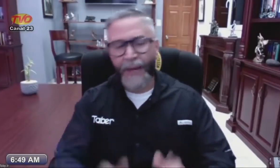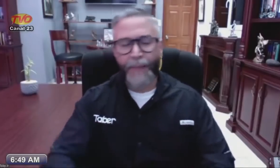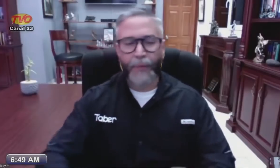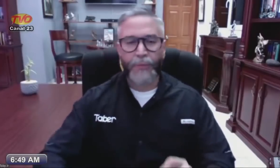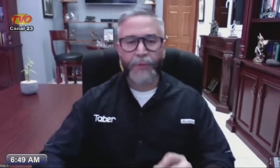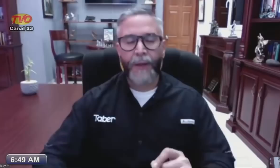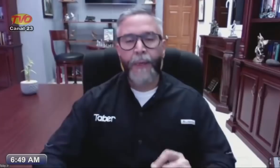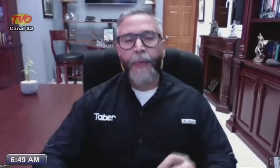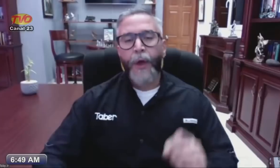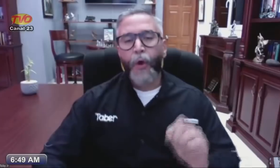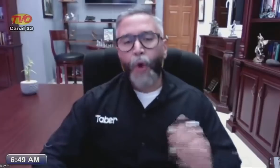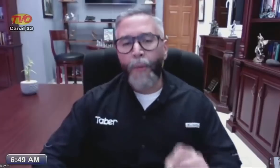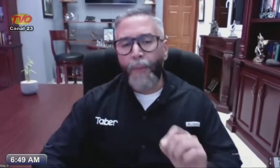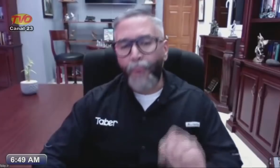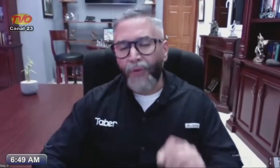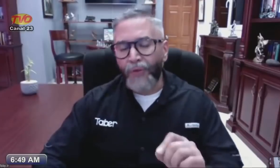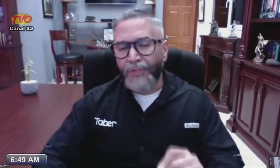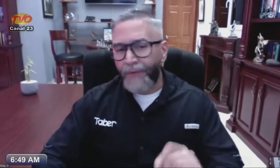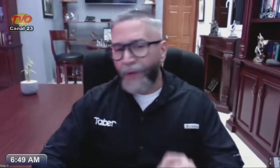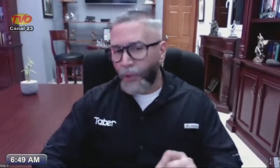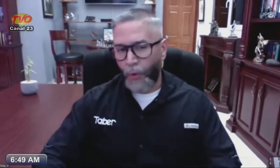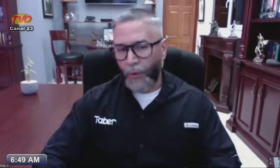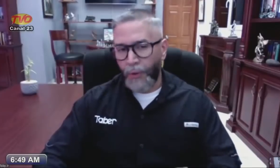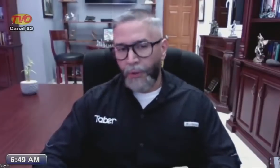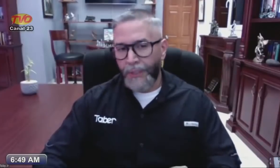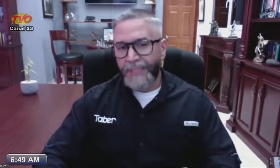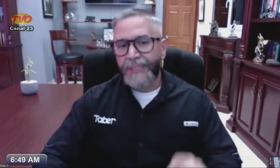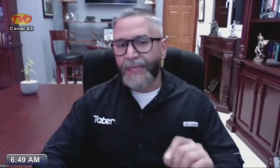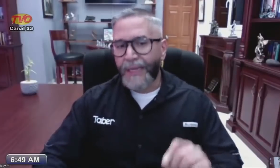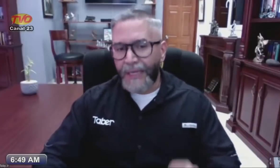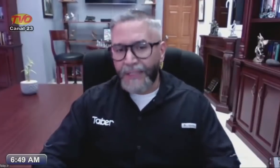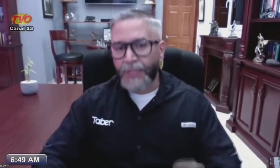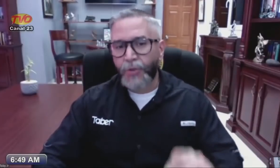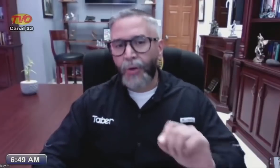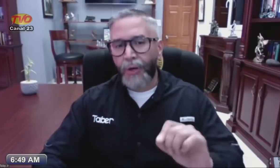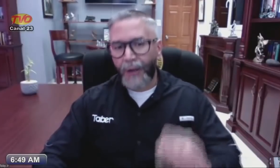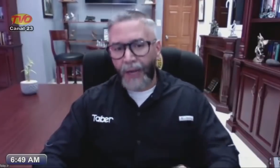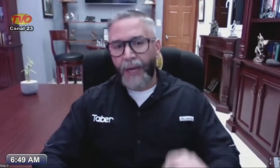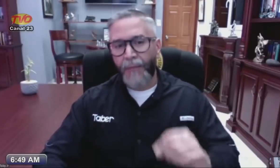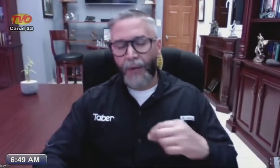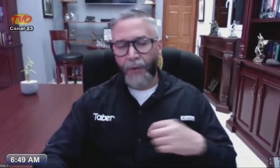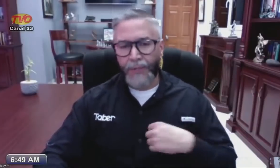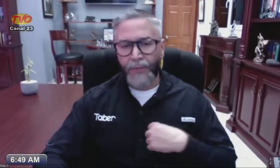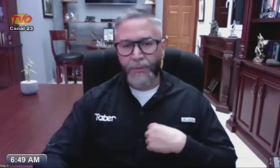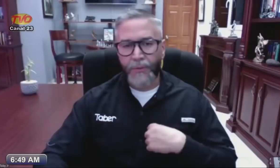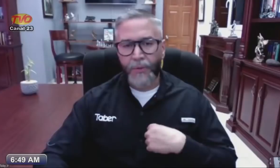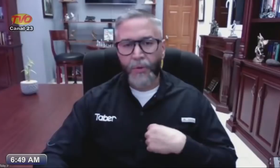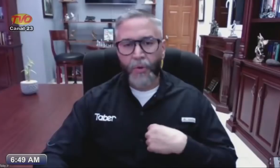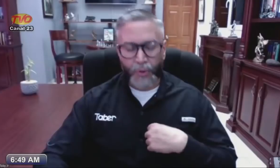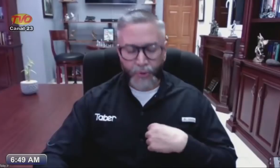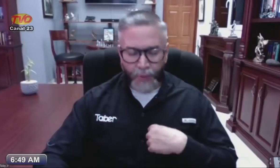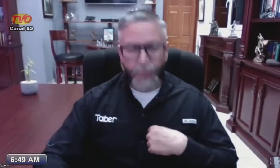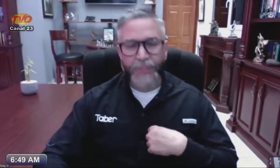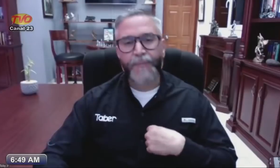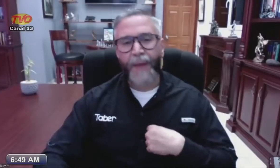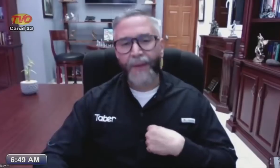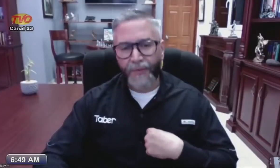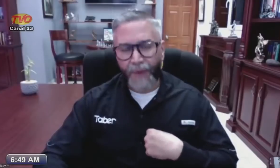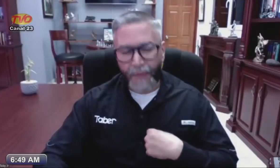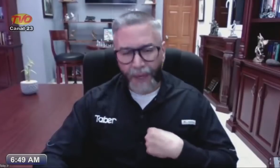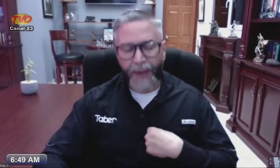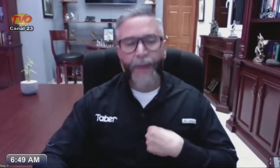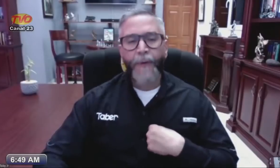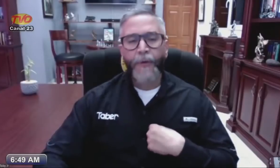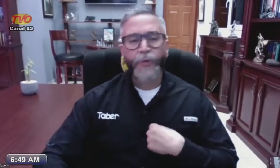vertiente del apetito como puedo saberlo si cristo reina en mi corazón josé luís usted es